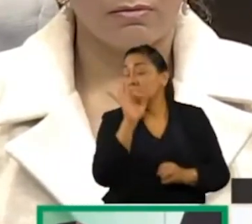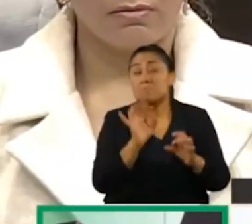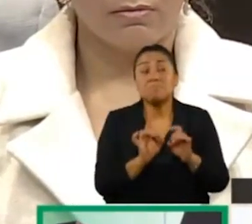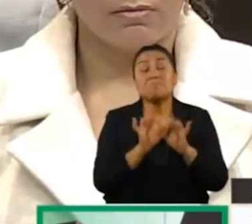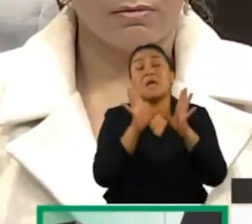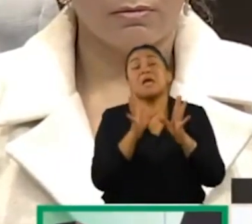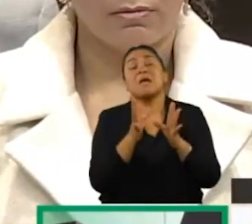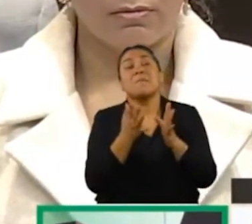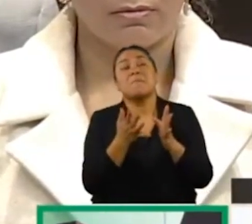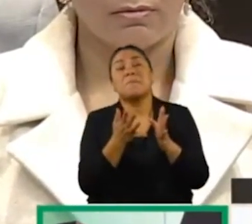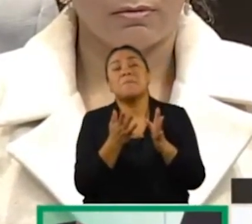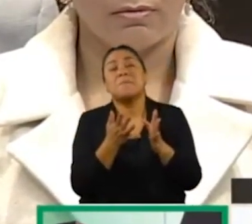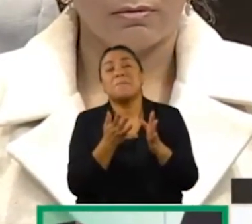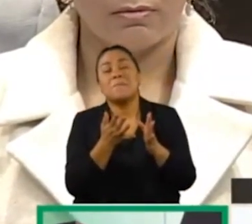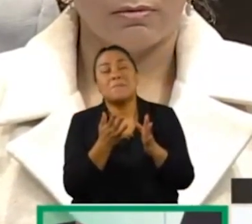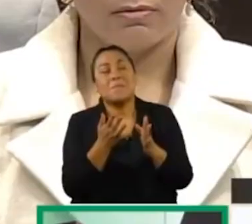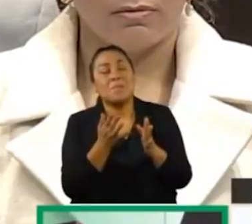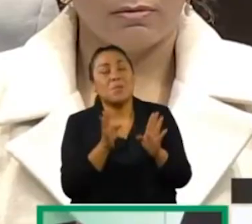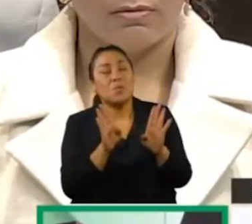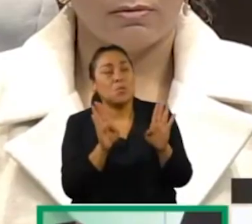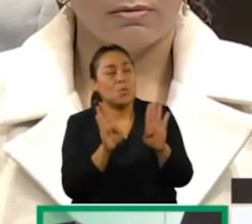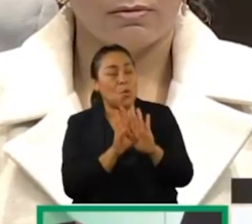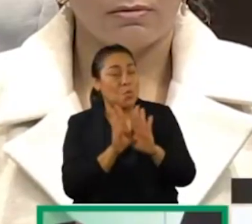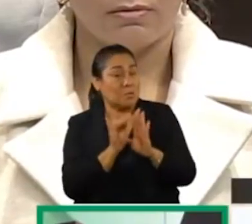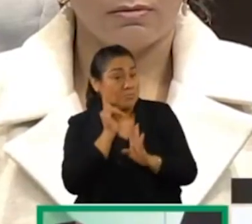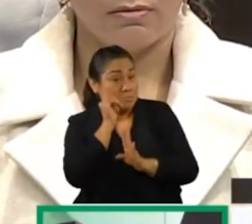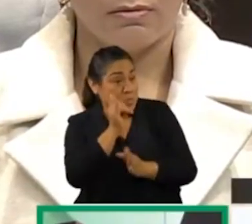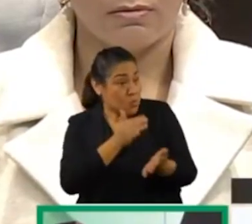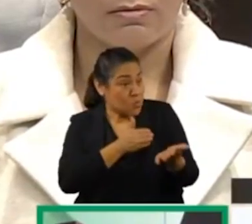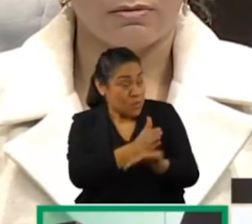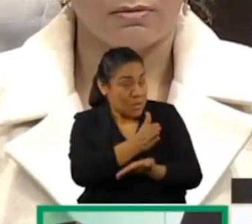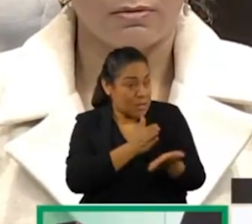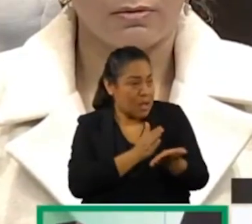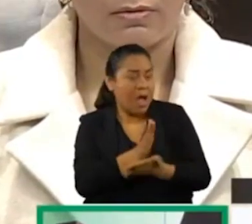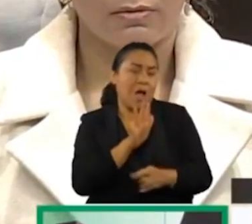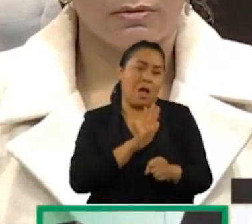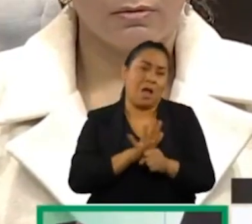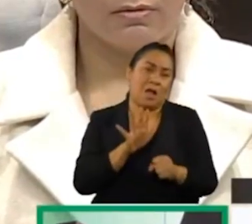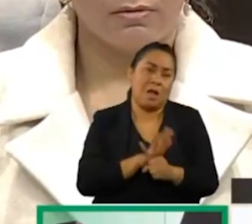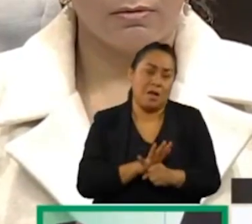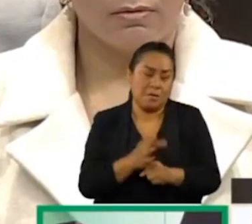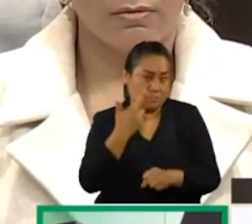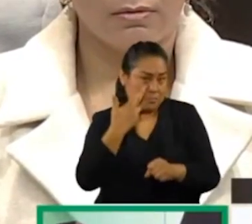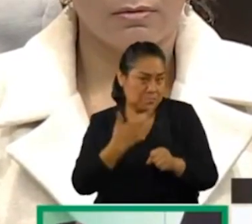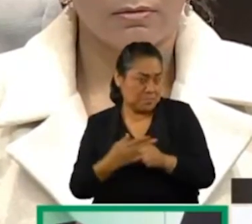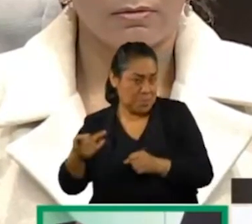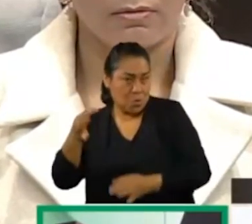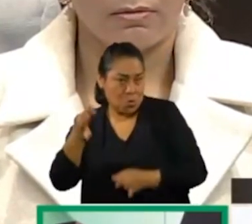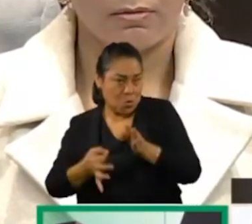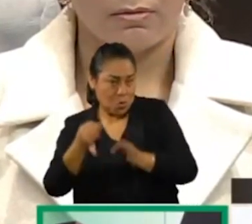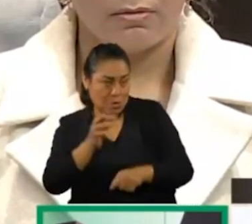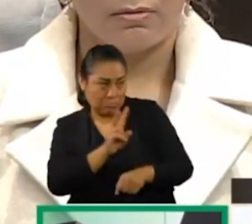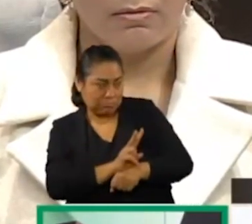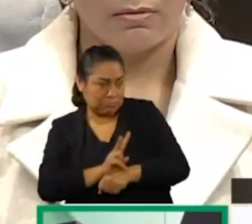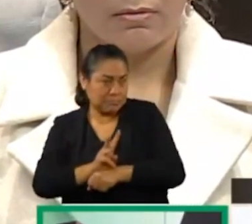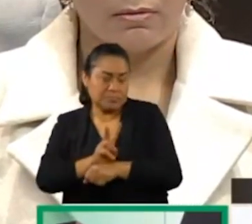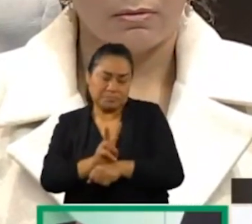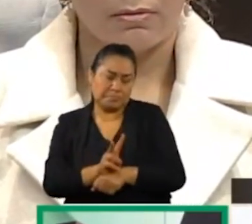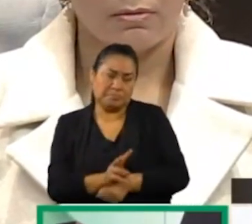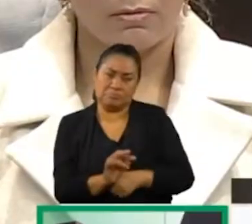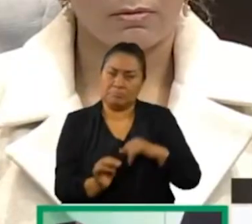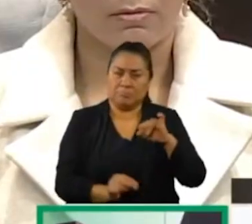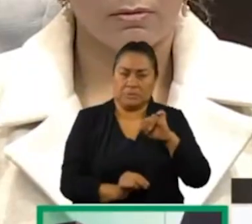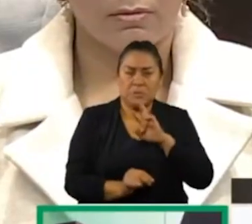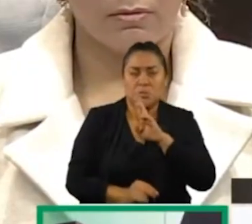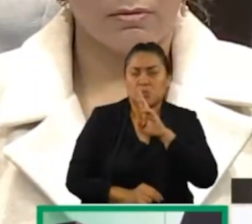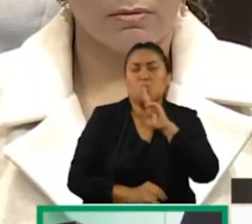de comunicaciones pasará por el control judicial. Es preferible